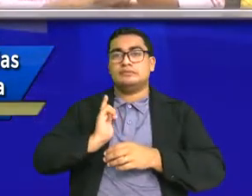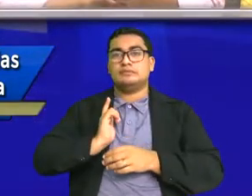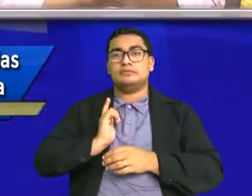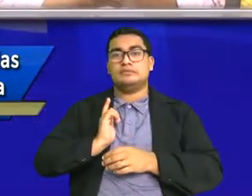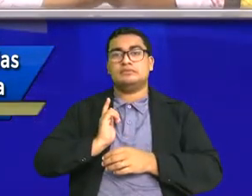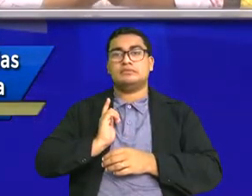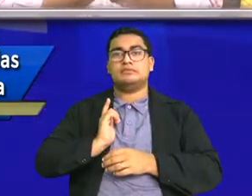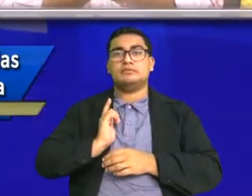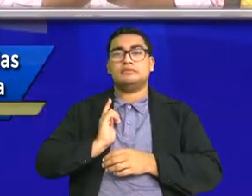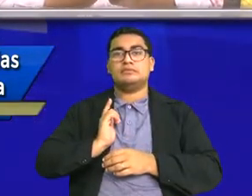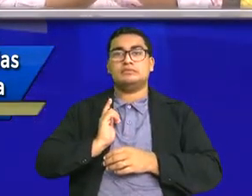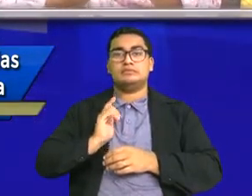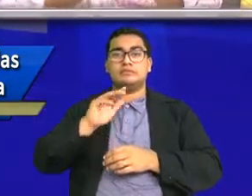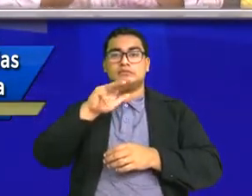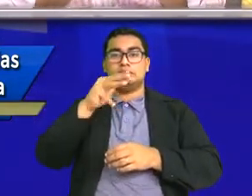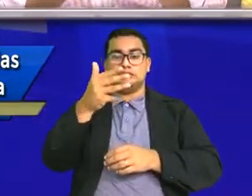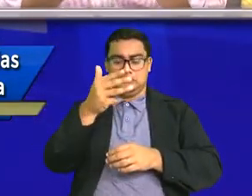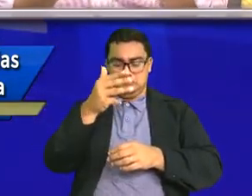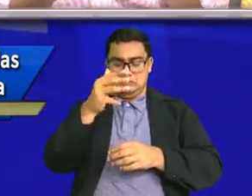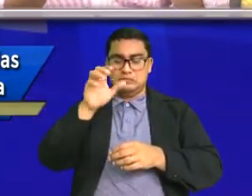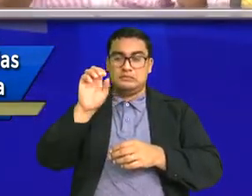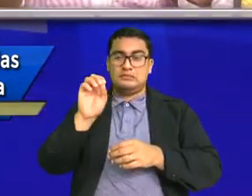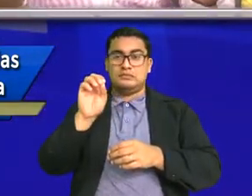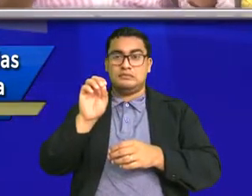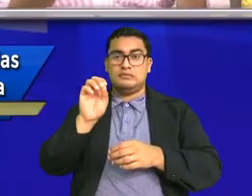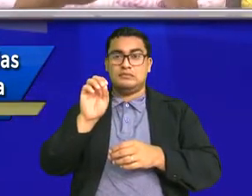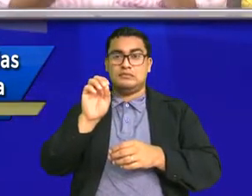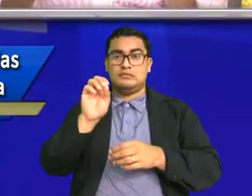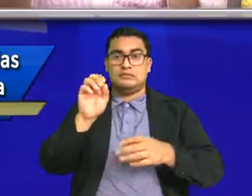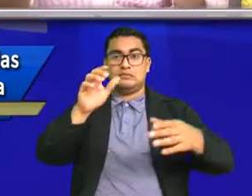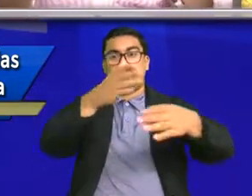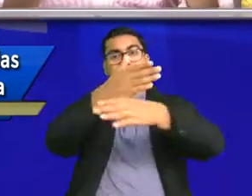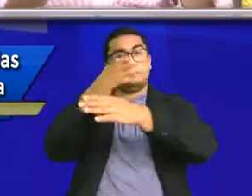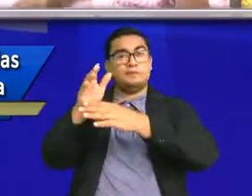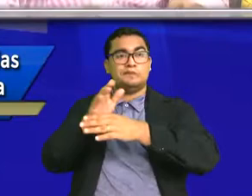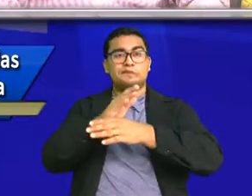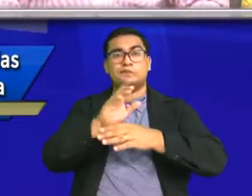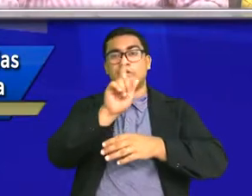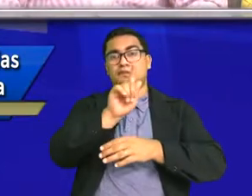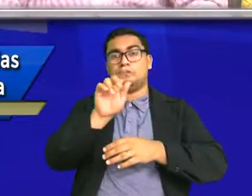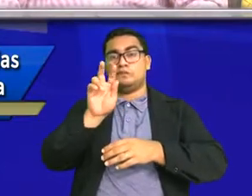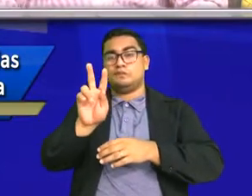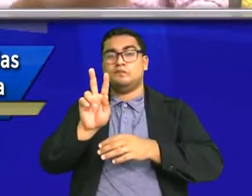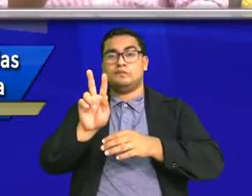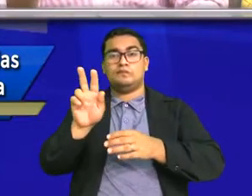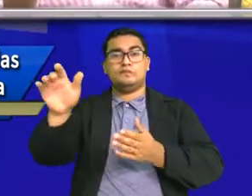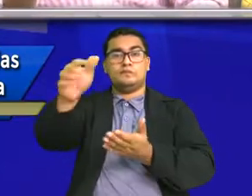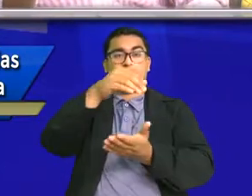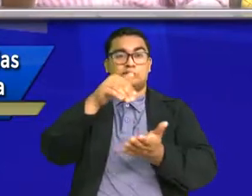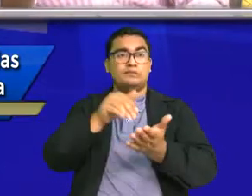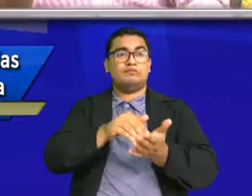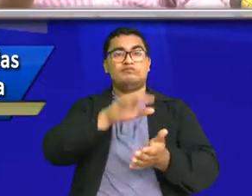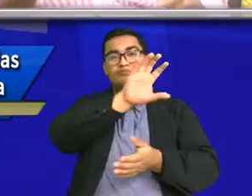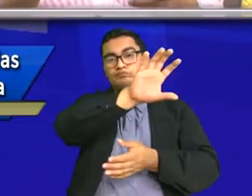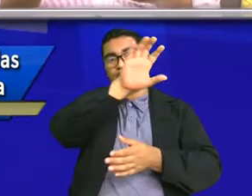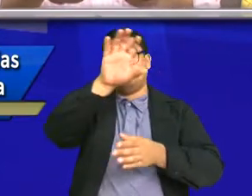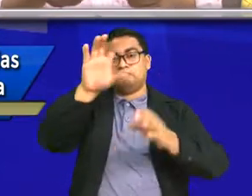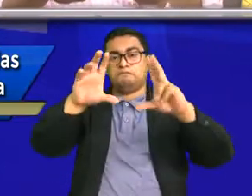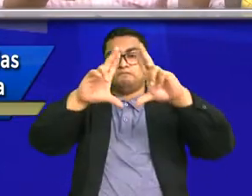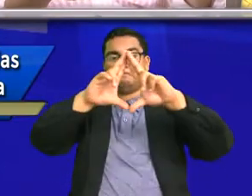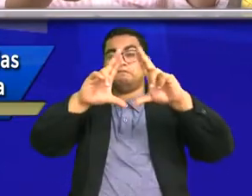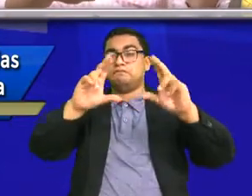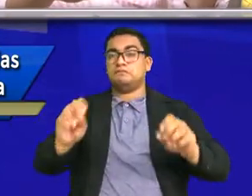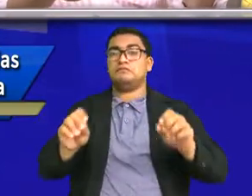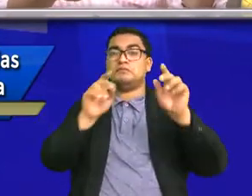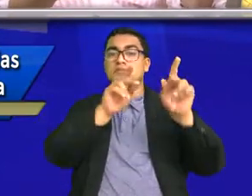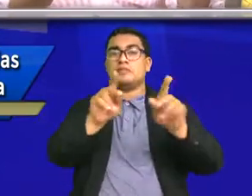funcionamiento más de 90 de 90 telecentros en diferentes zonas del país que es un telecentro es un espacio donde el productor